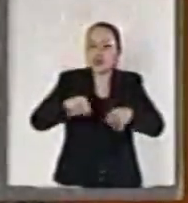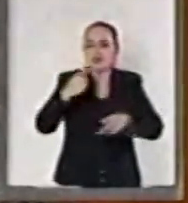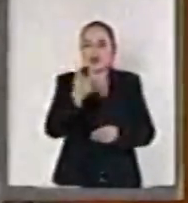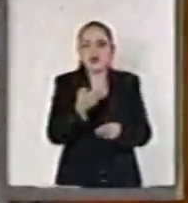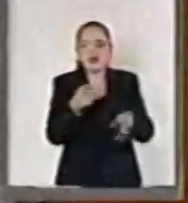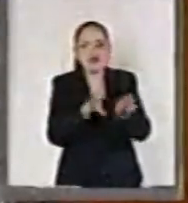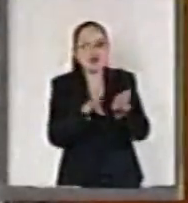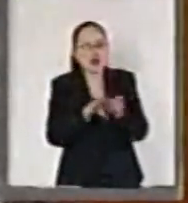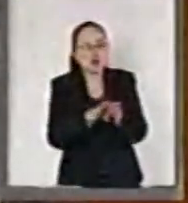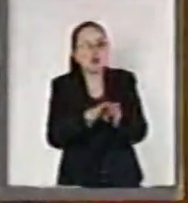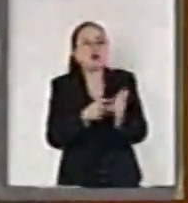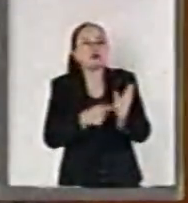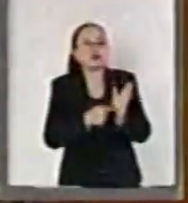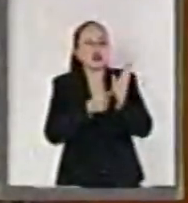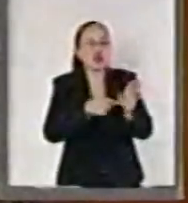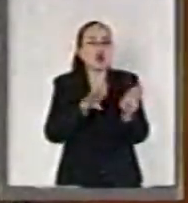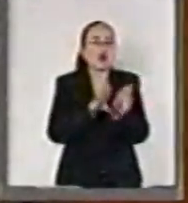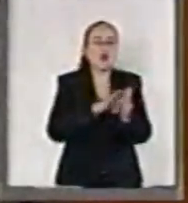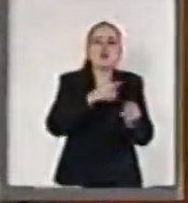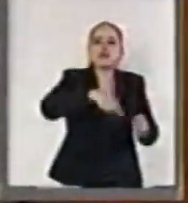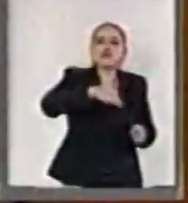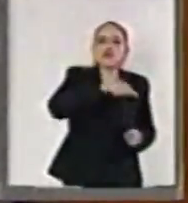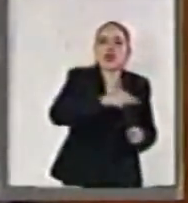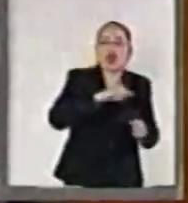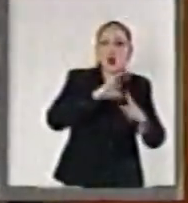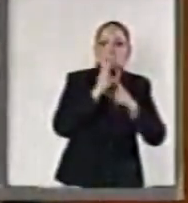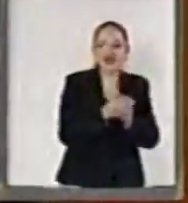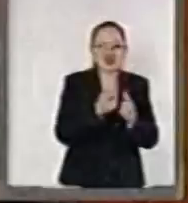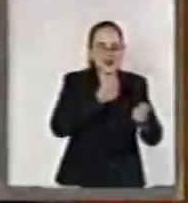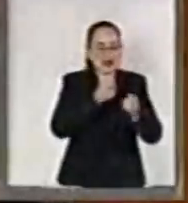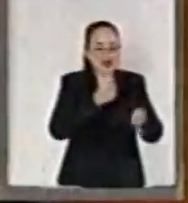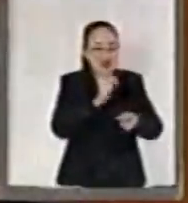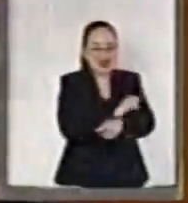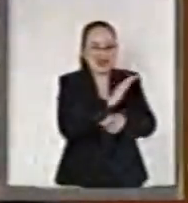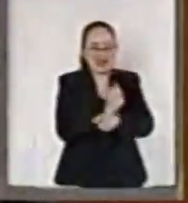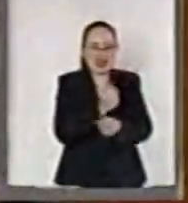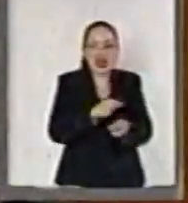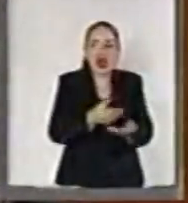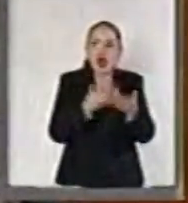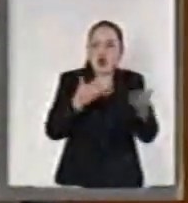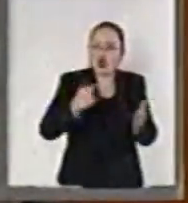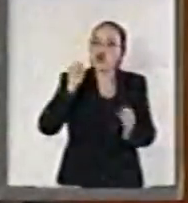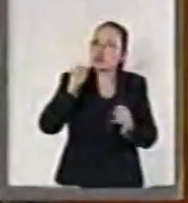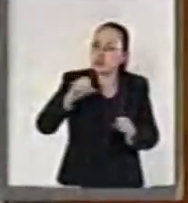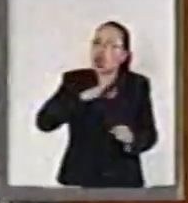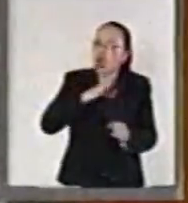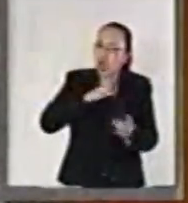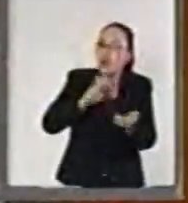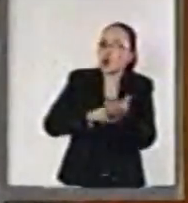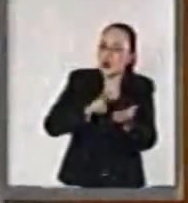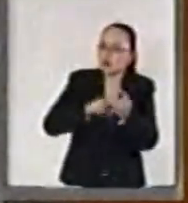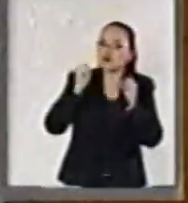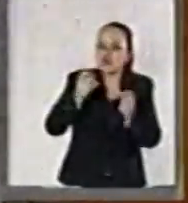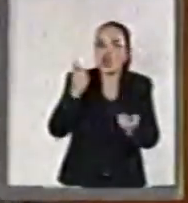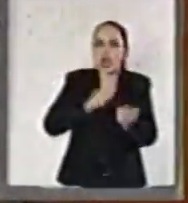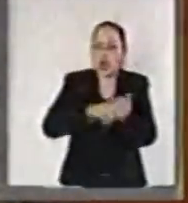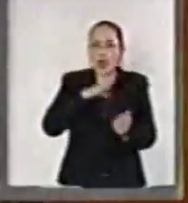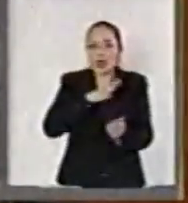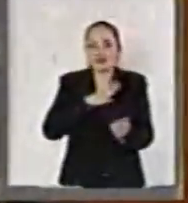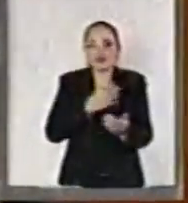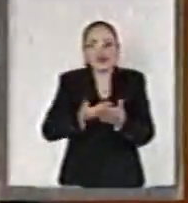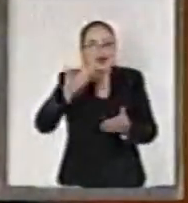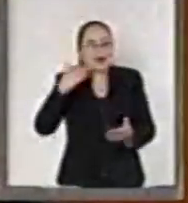de Energía le reconoce costos que antes no le reconocía. ¿Y por qué justo ahora?